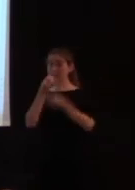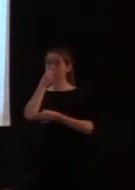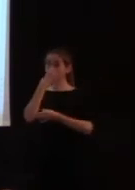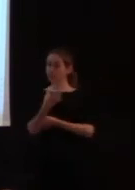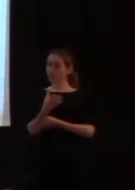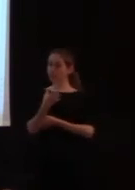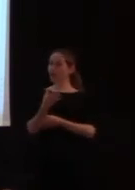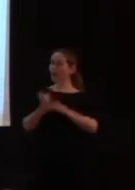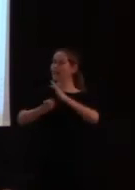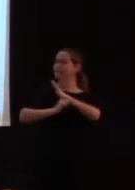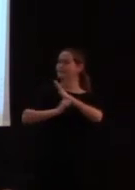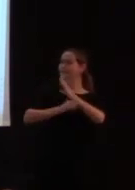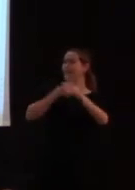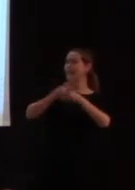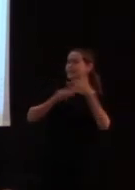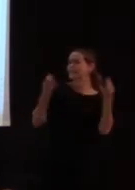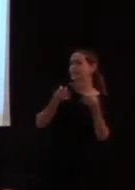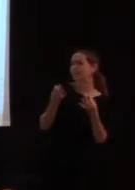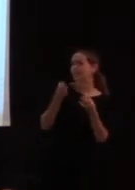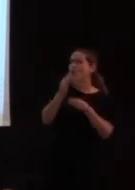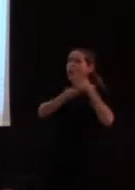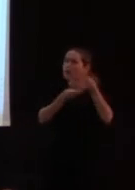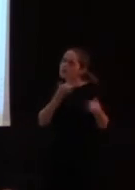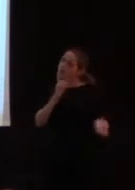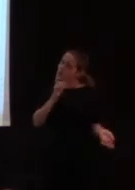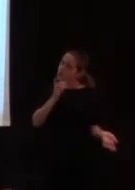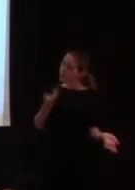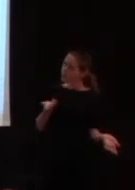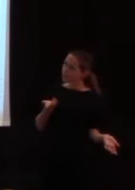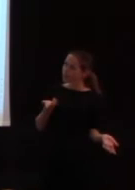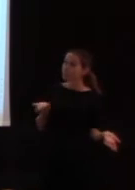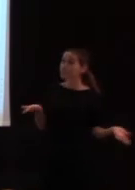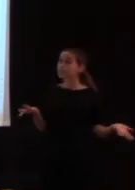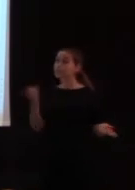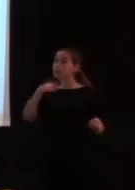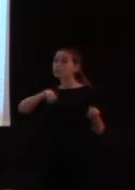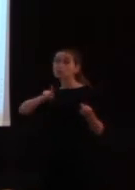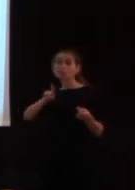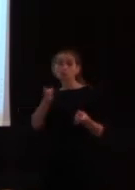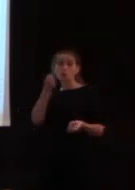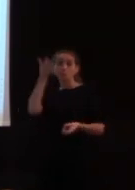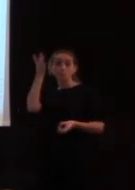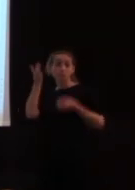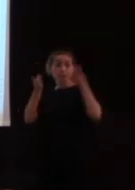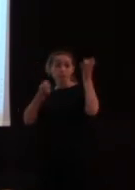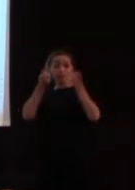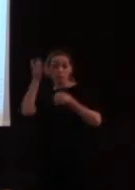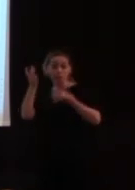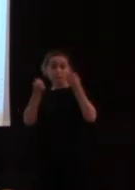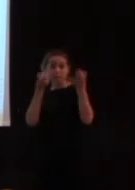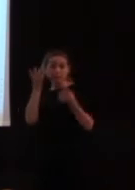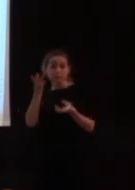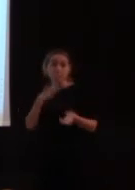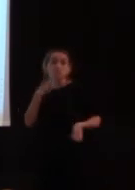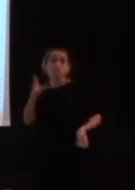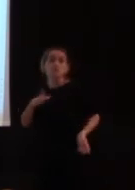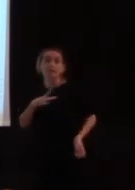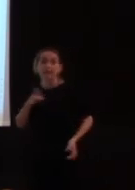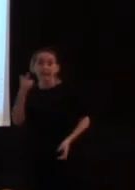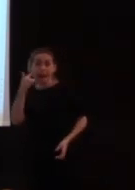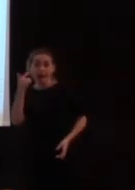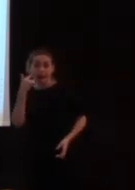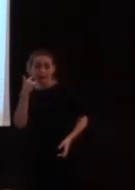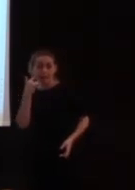aulas, cómo se lo hacen, ¿no? Nosotros hicimos una serie de hipótesis y entonces intentamos comprobar si eran ciertas